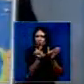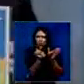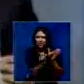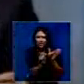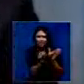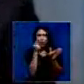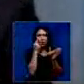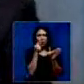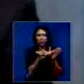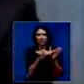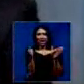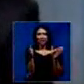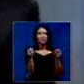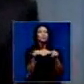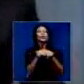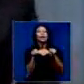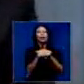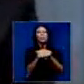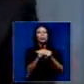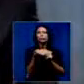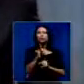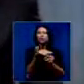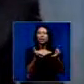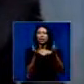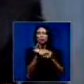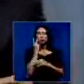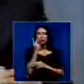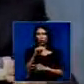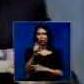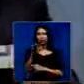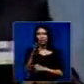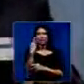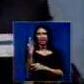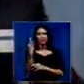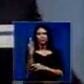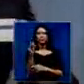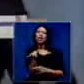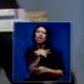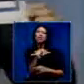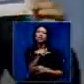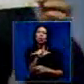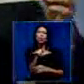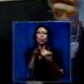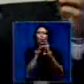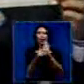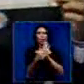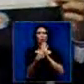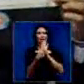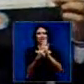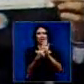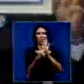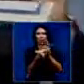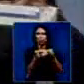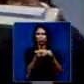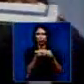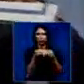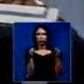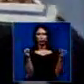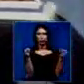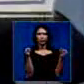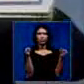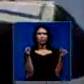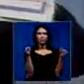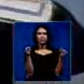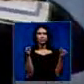sino el grande. O, si queremos verlo de otra manera, es como si fuera de este tamaño, ¿verdad? Y